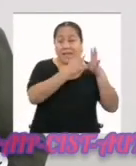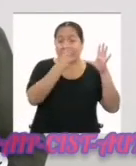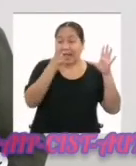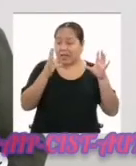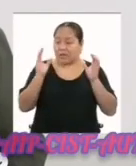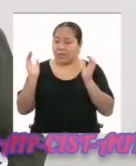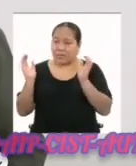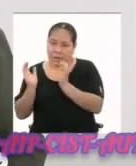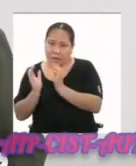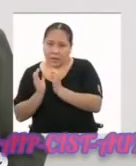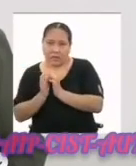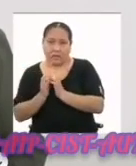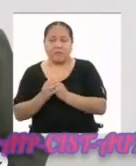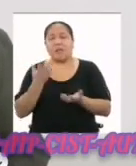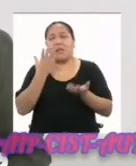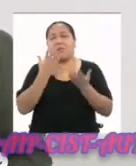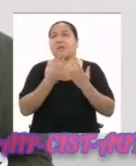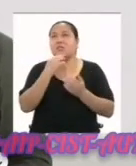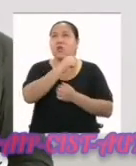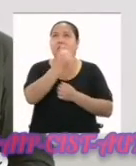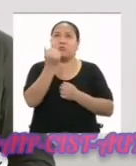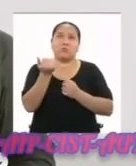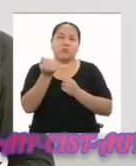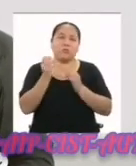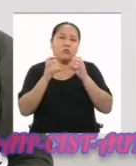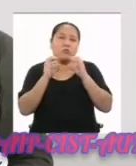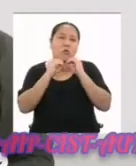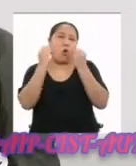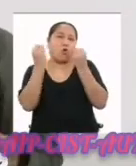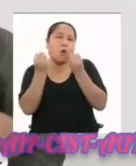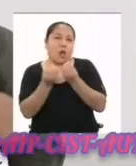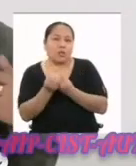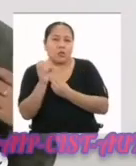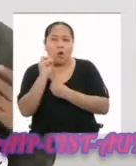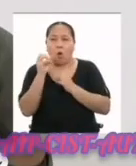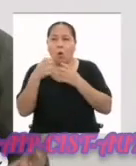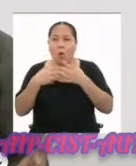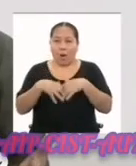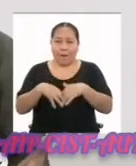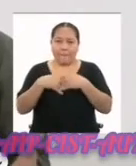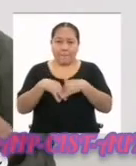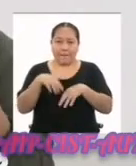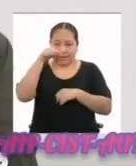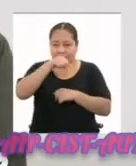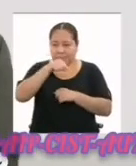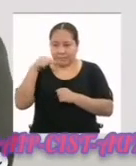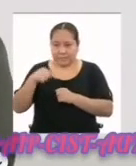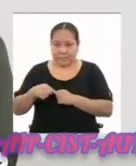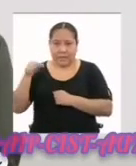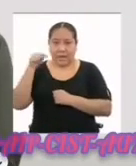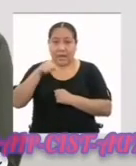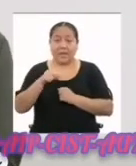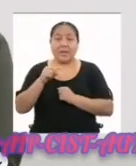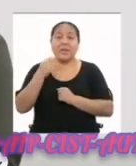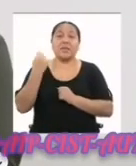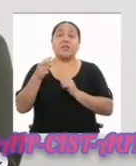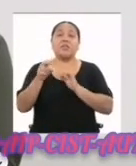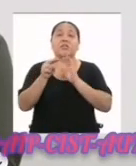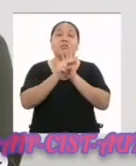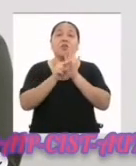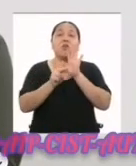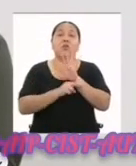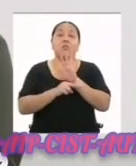Podrían ser de una organización o de alguna entidad. Y en esos casos, solo norman